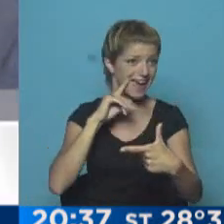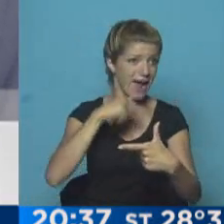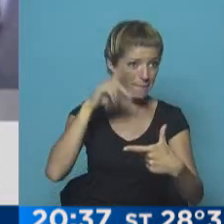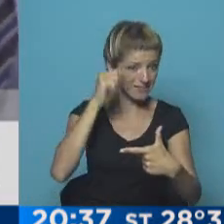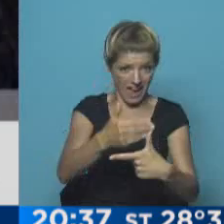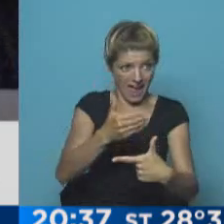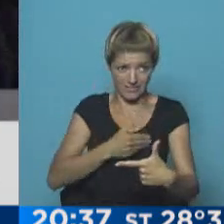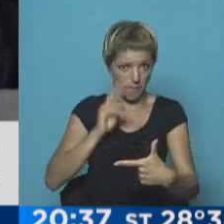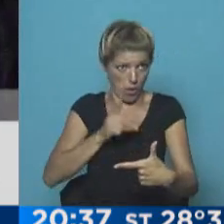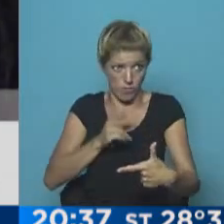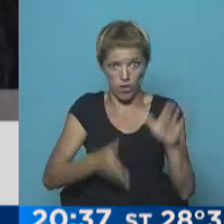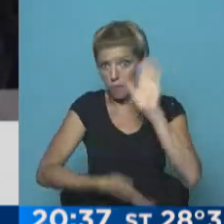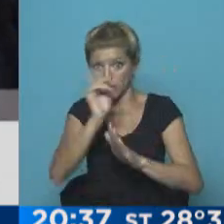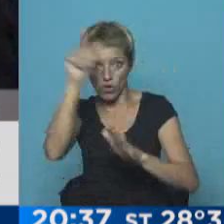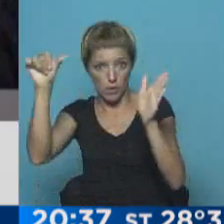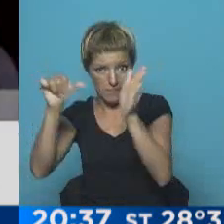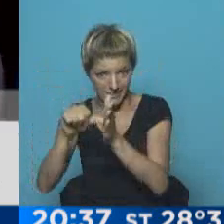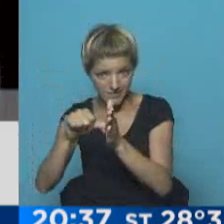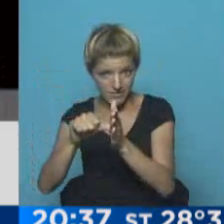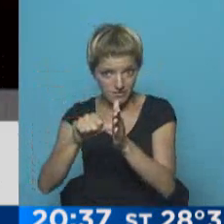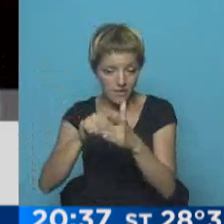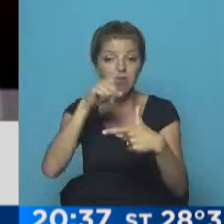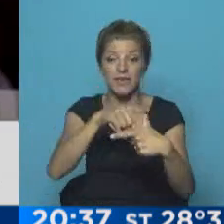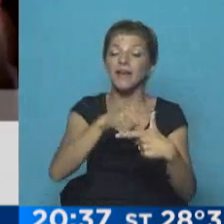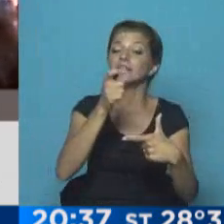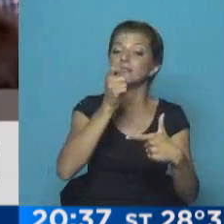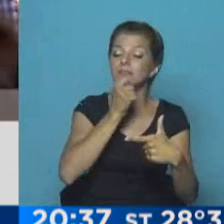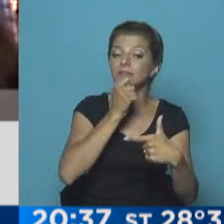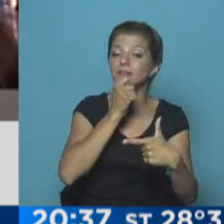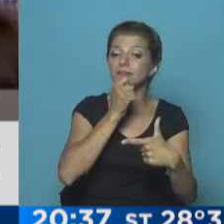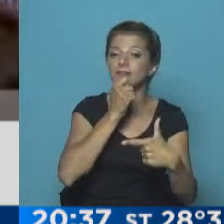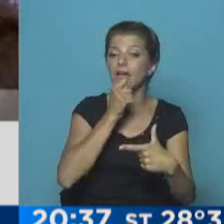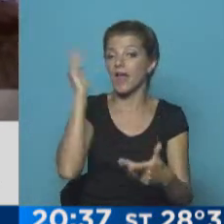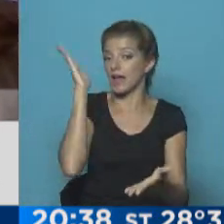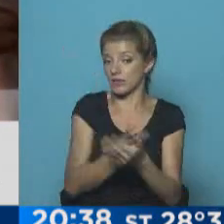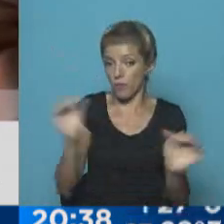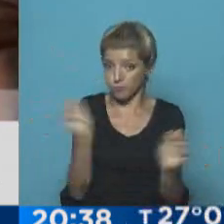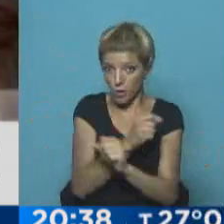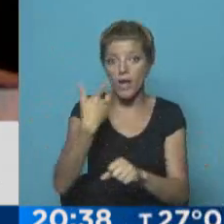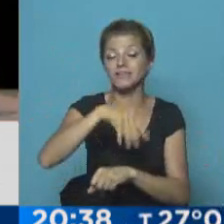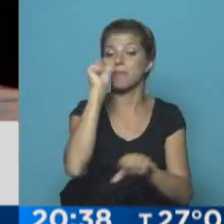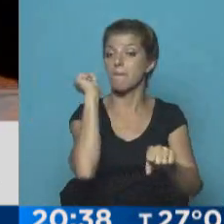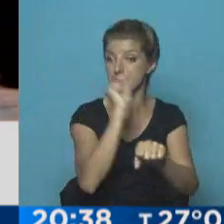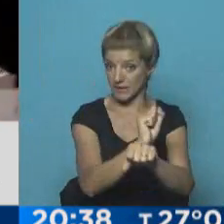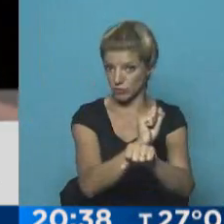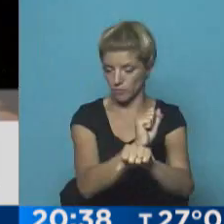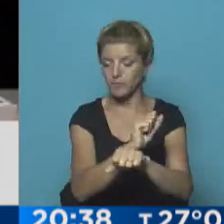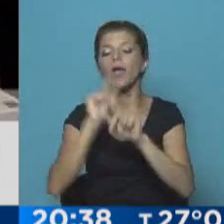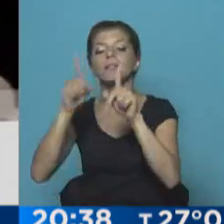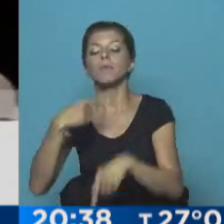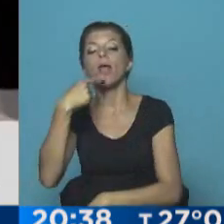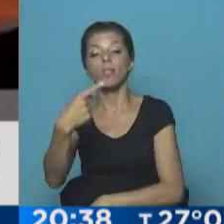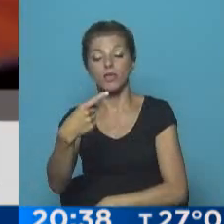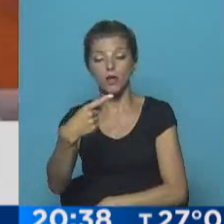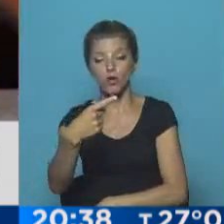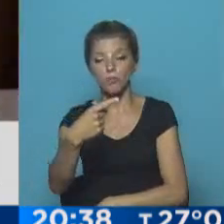salida del país por otras causas y ratificó que podría ir a prisión una vez que la pena quede firme. Los jueces del tribunal también negaron por